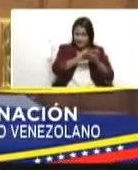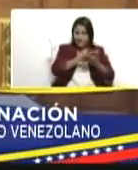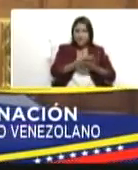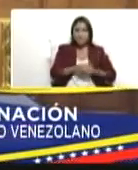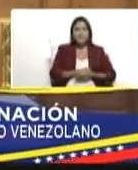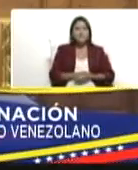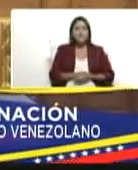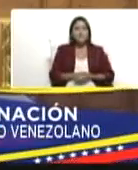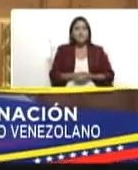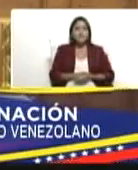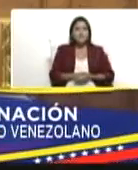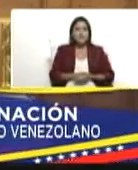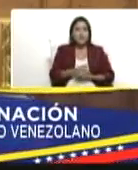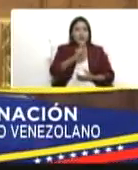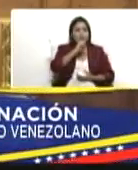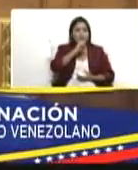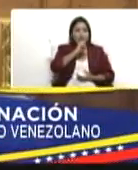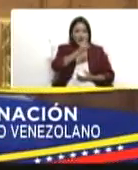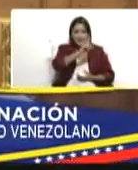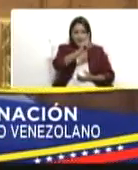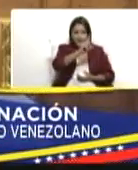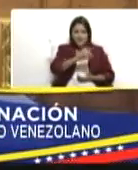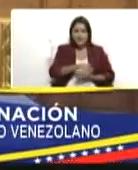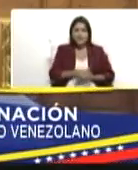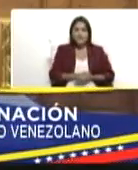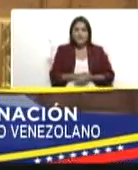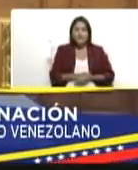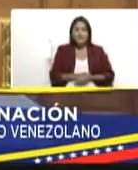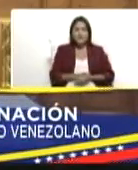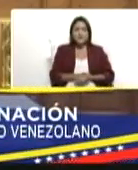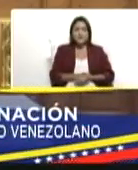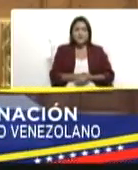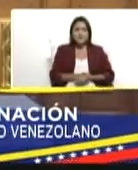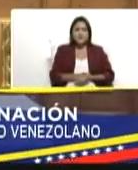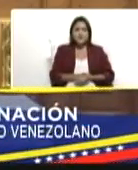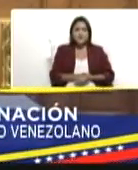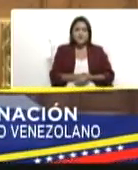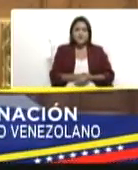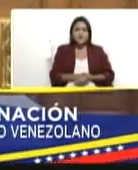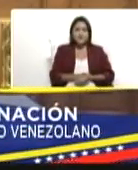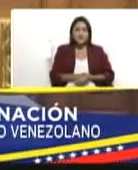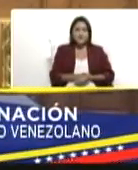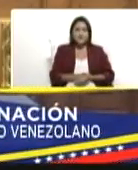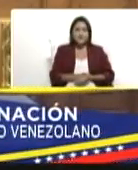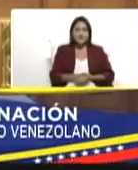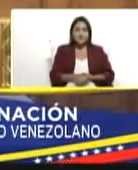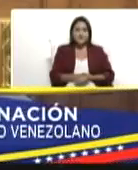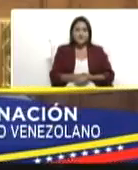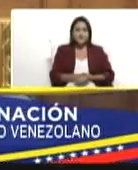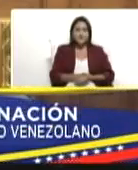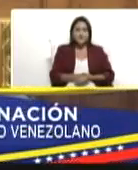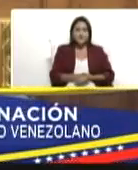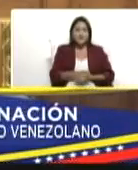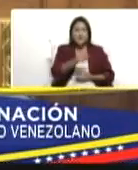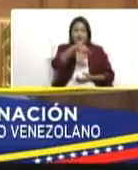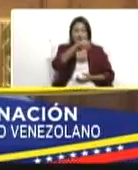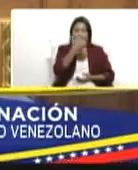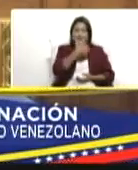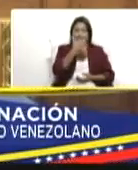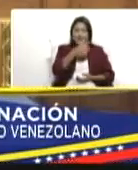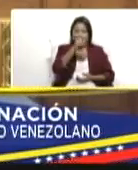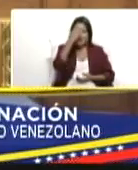no al Celo no sean seari vale se ríen porque es verdad